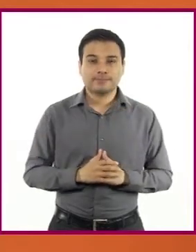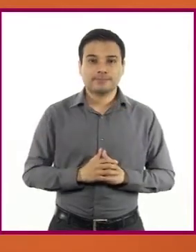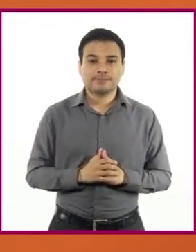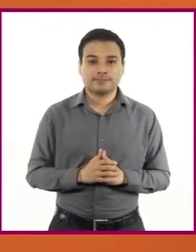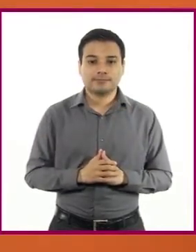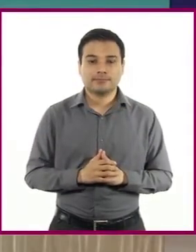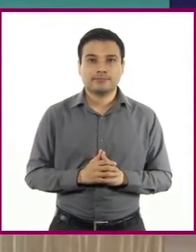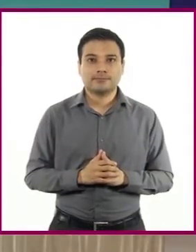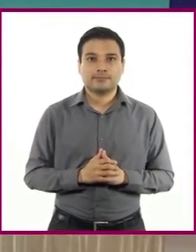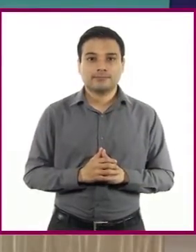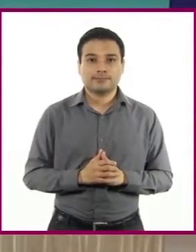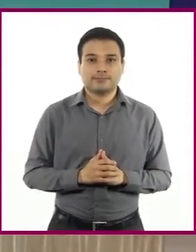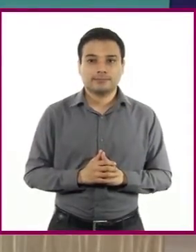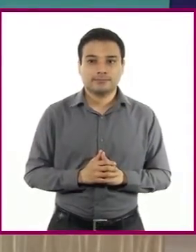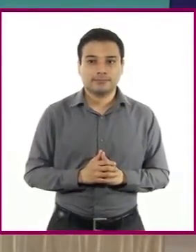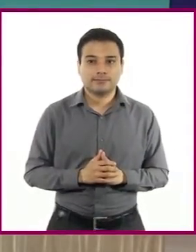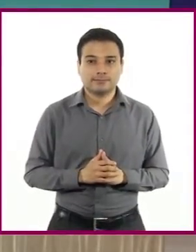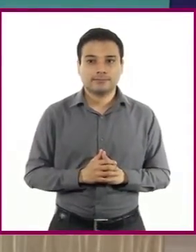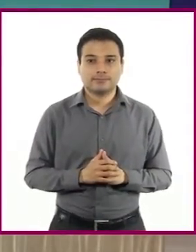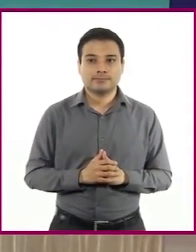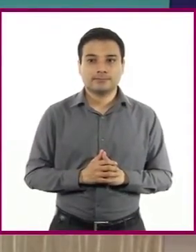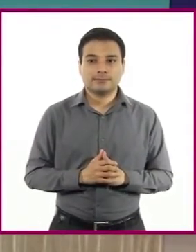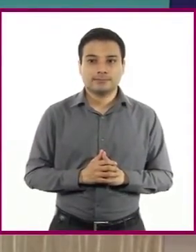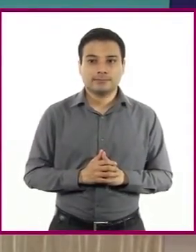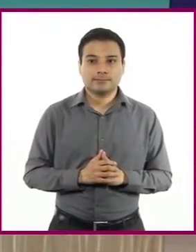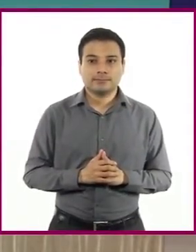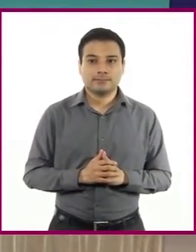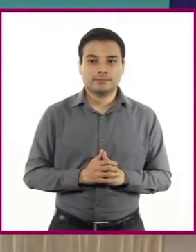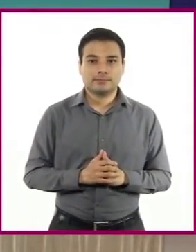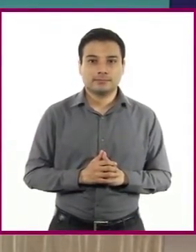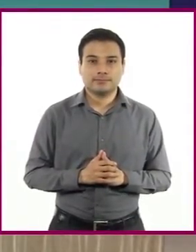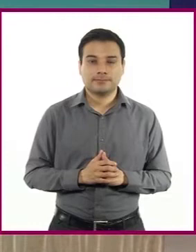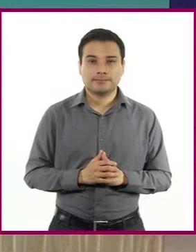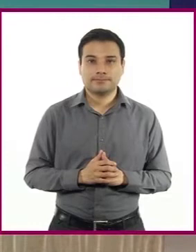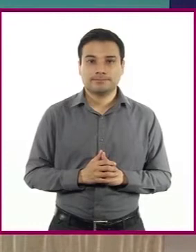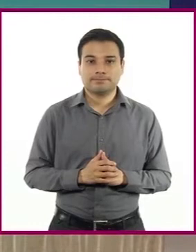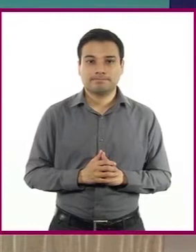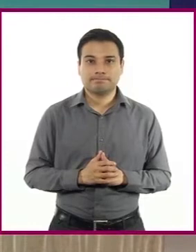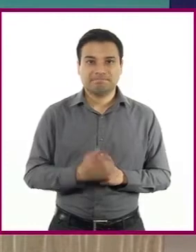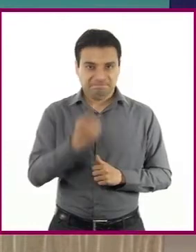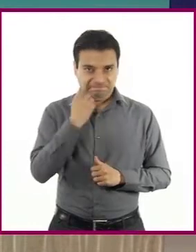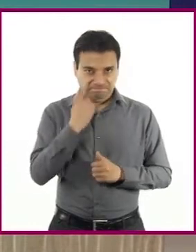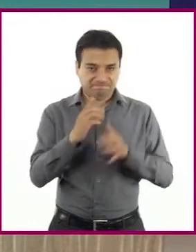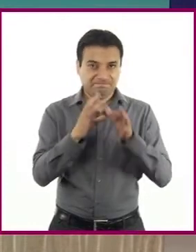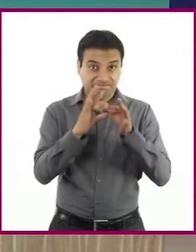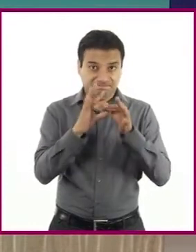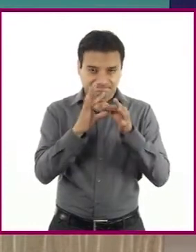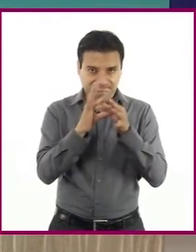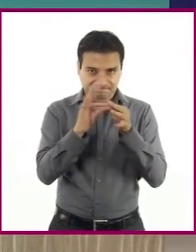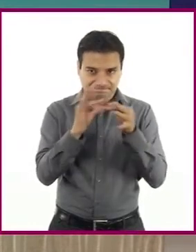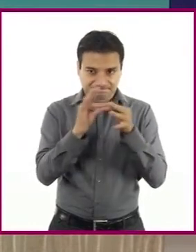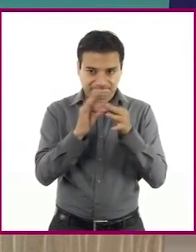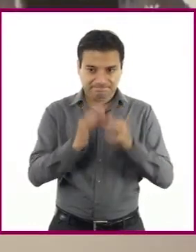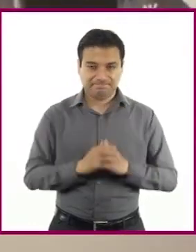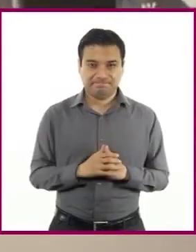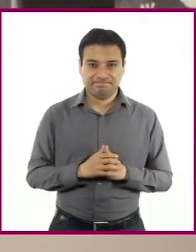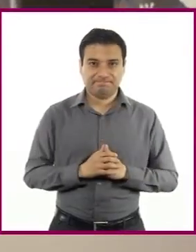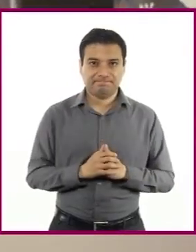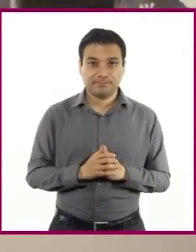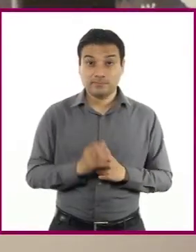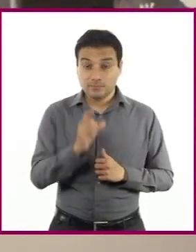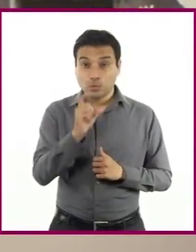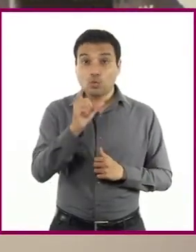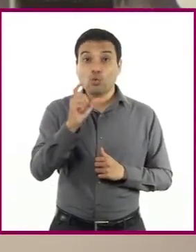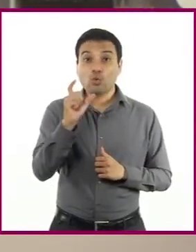que se ha registrado en la granalla de zinc. Comentemos los resultados de nuestra actividad experimental. Cuando el